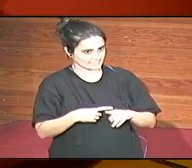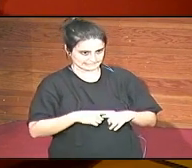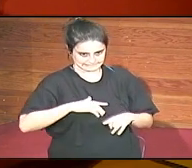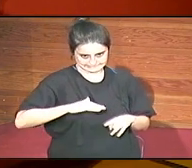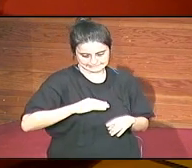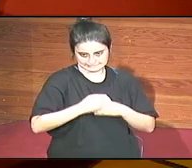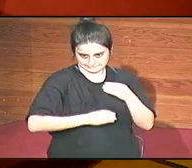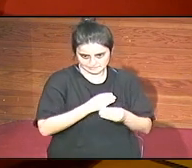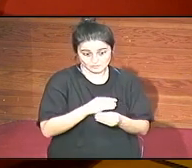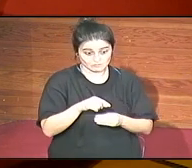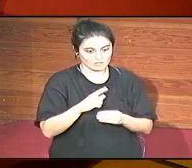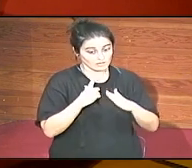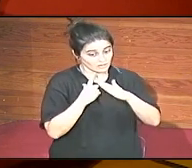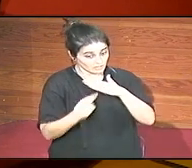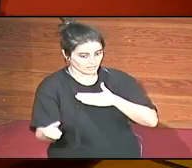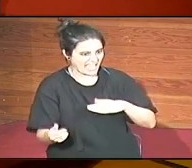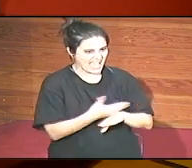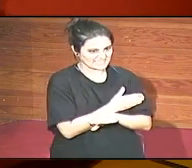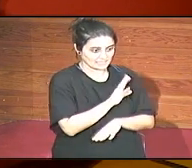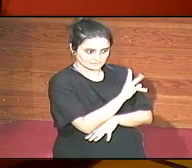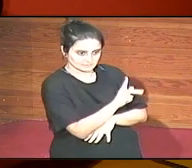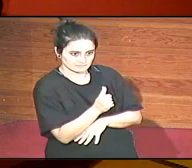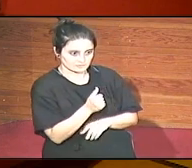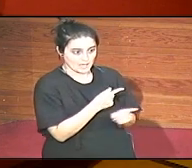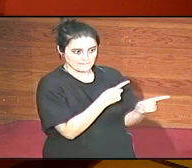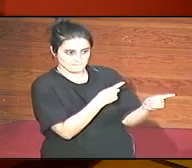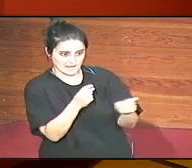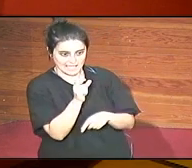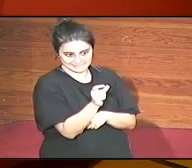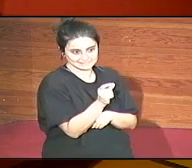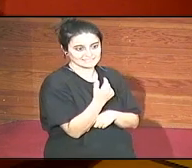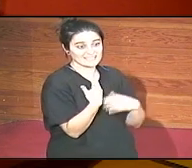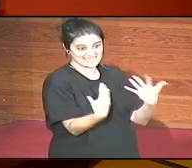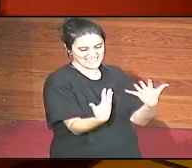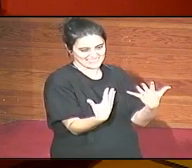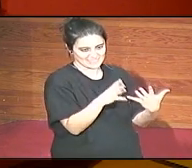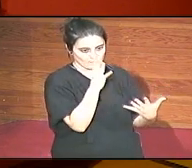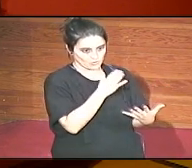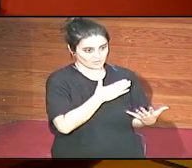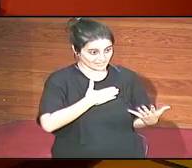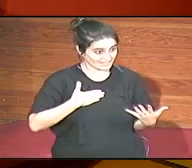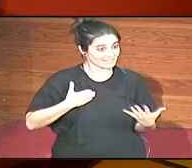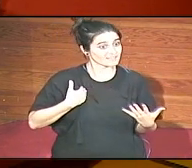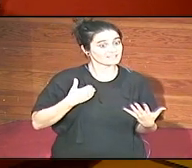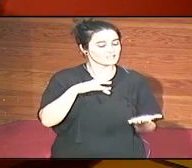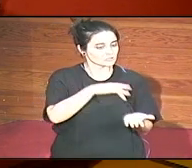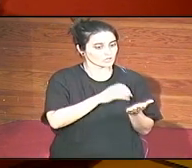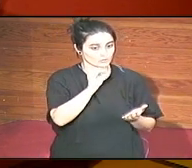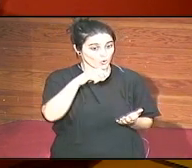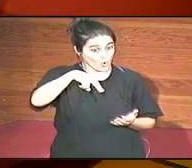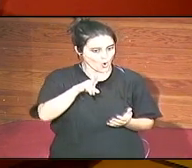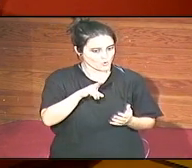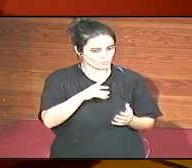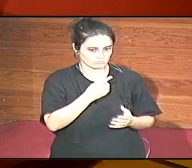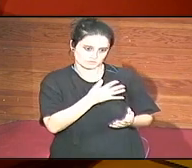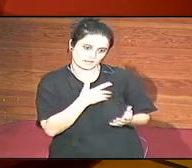robó diez diez balas porque tenía que intentar una prueba en el que la base de las naciones unidas de cada niño soldado entonces robó